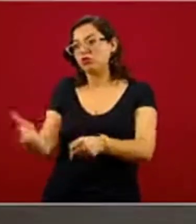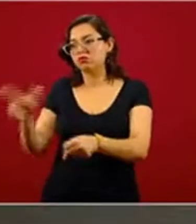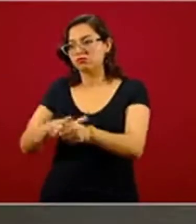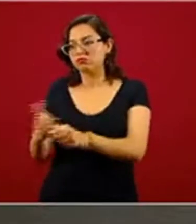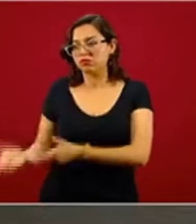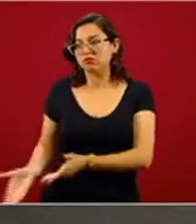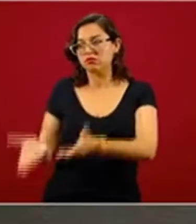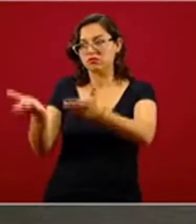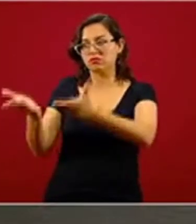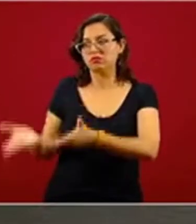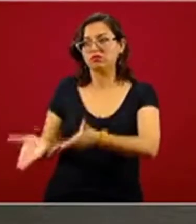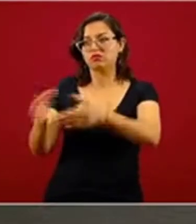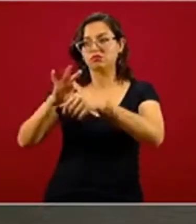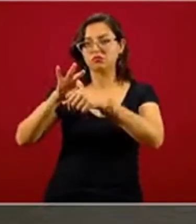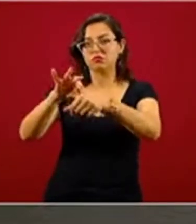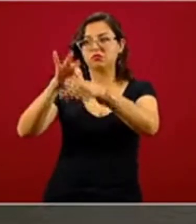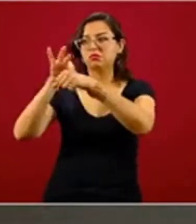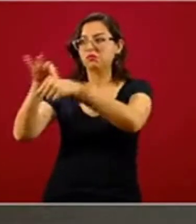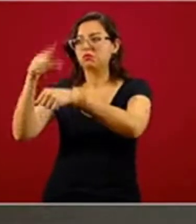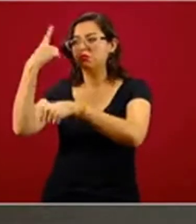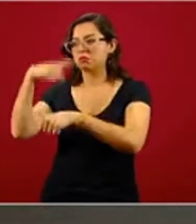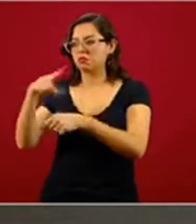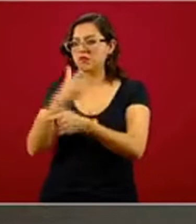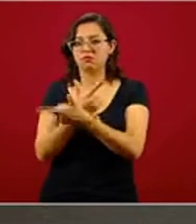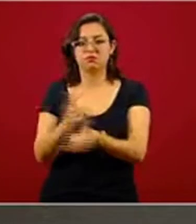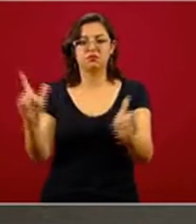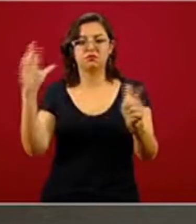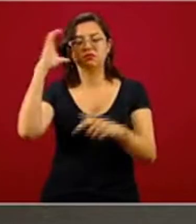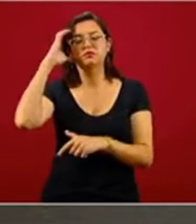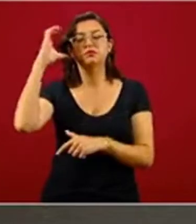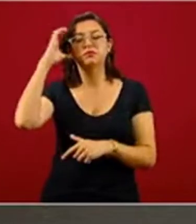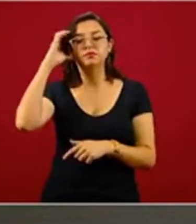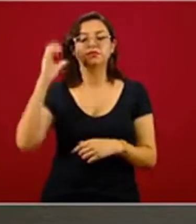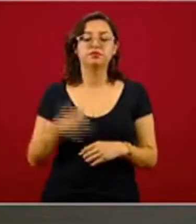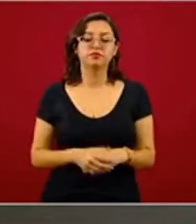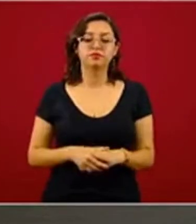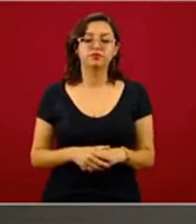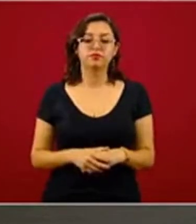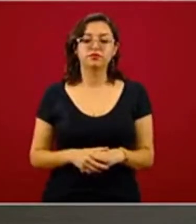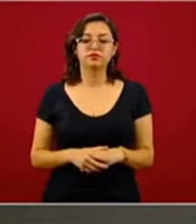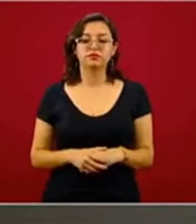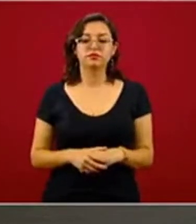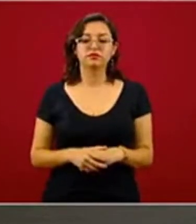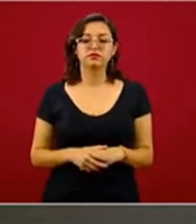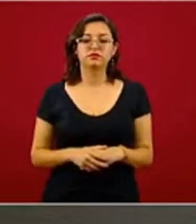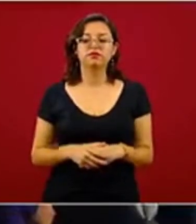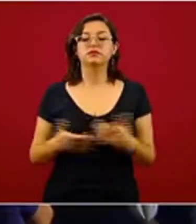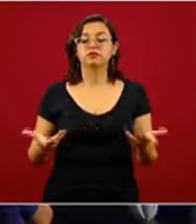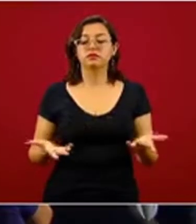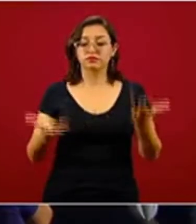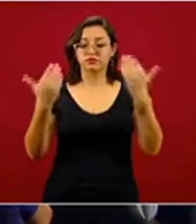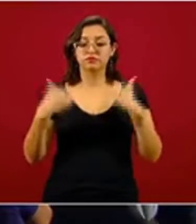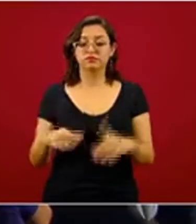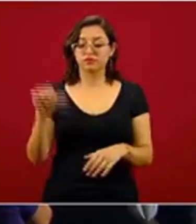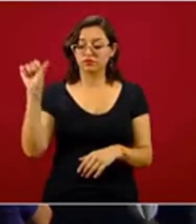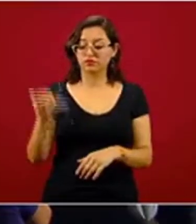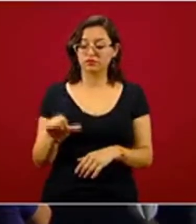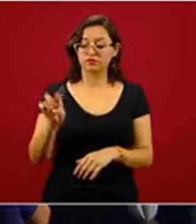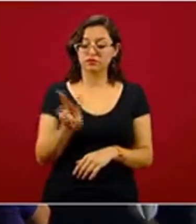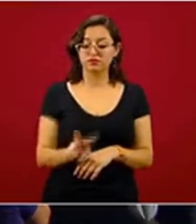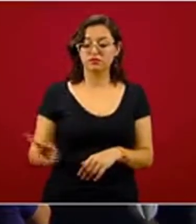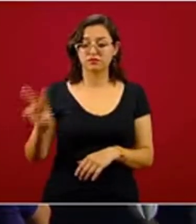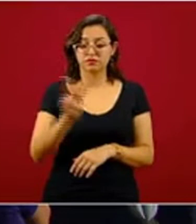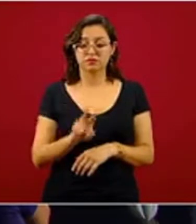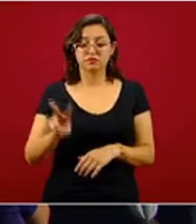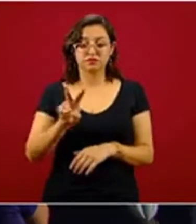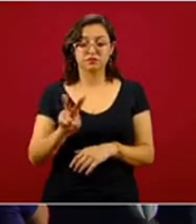cama. Finalmente, el día de hoy, que es viernes, y empezamos el viernes de la semana pasada, comentamos que vamos a tener